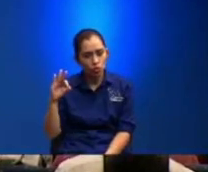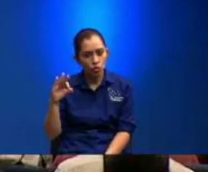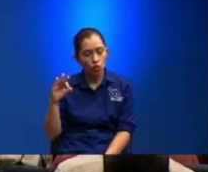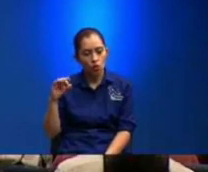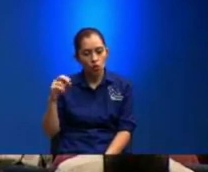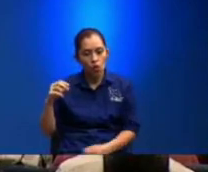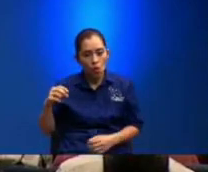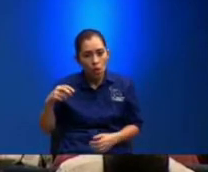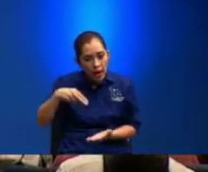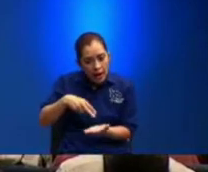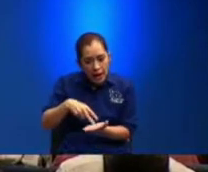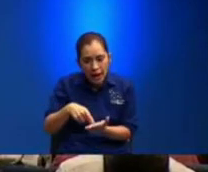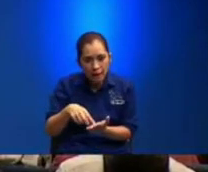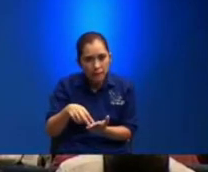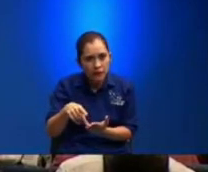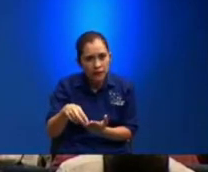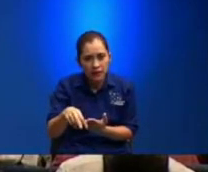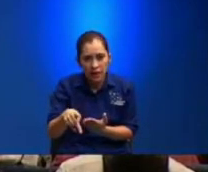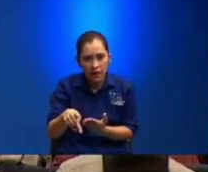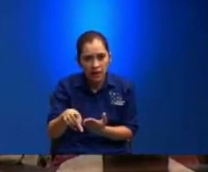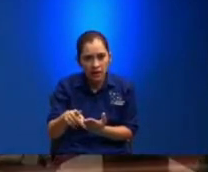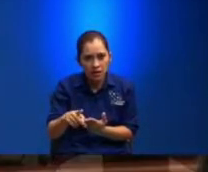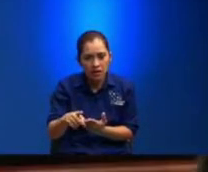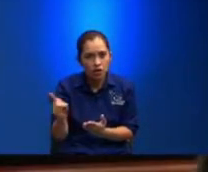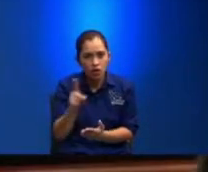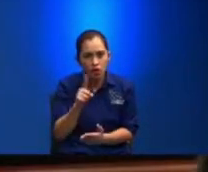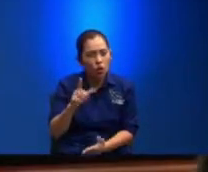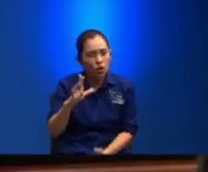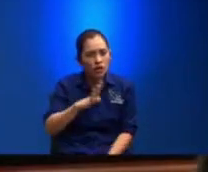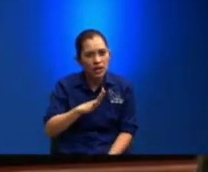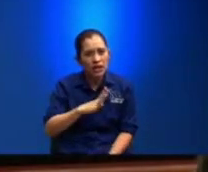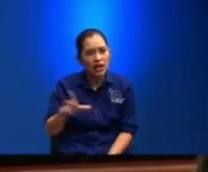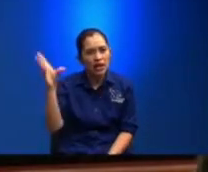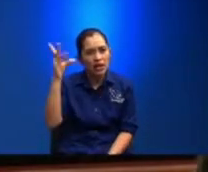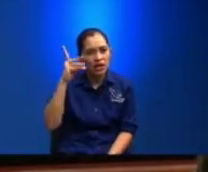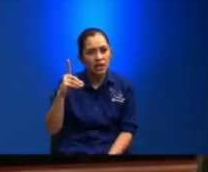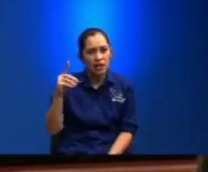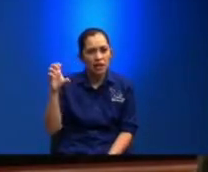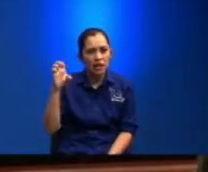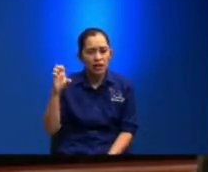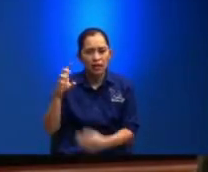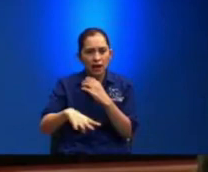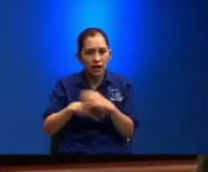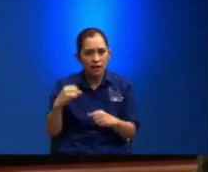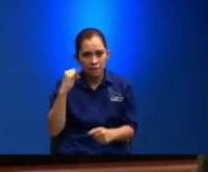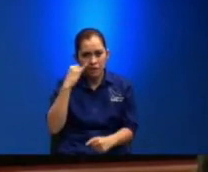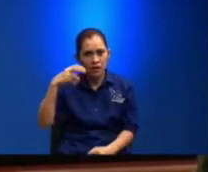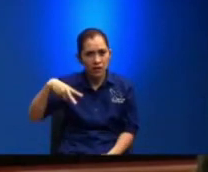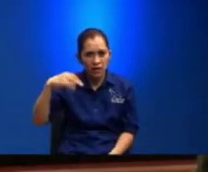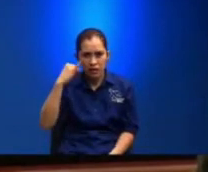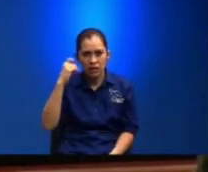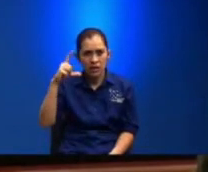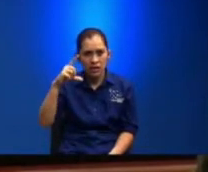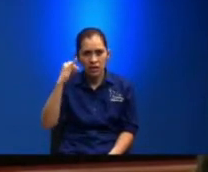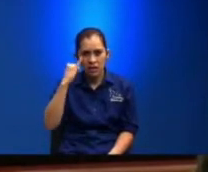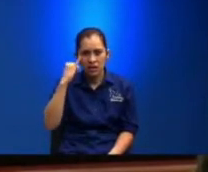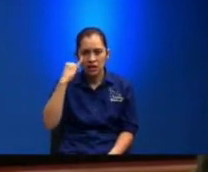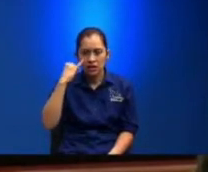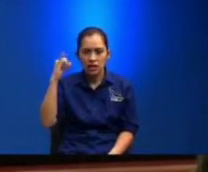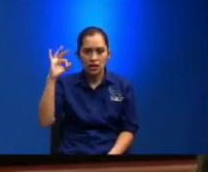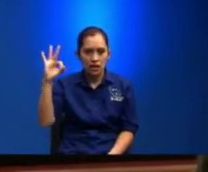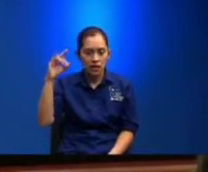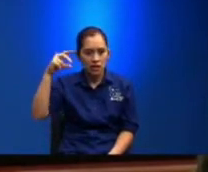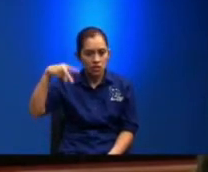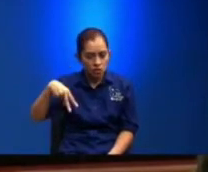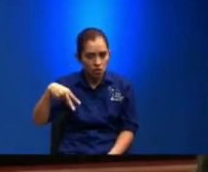una frase que alguien puso que parece que es cristiano pero que antes estuvo en los caminos de la oscuridad en las